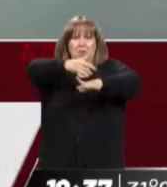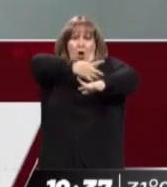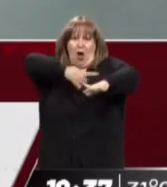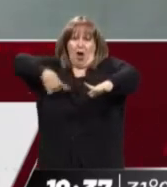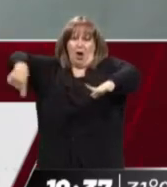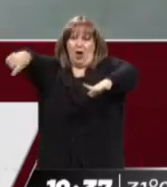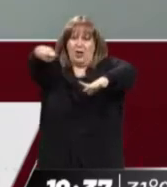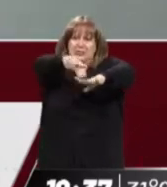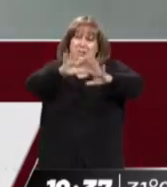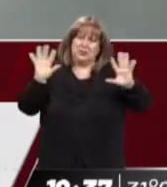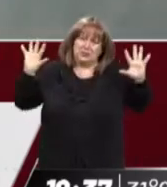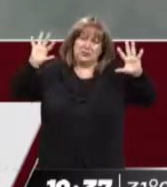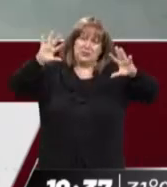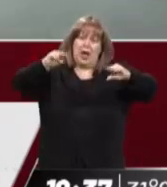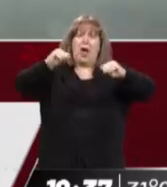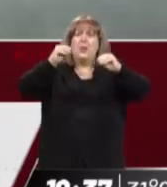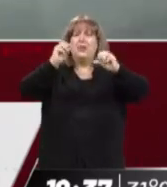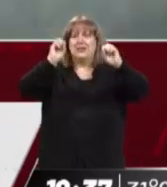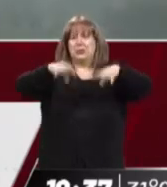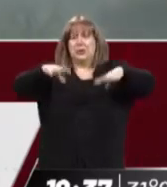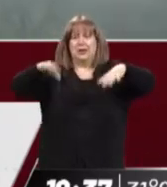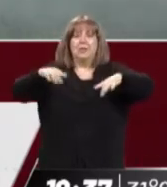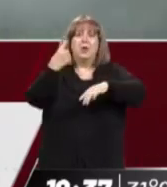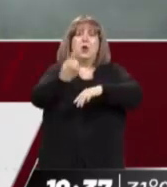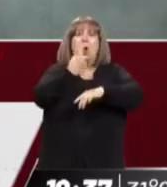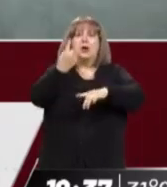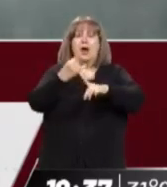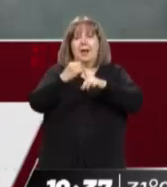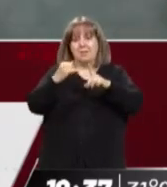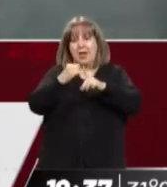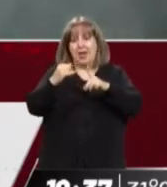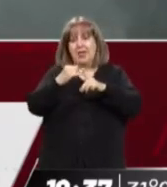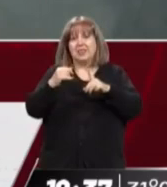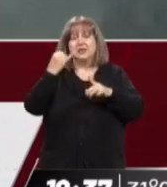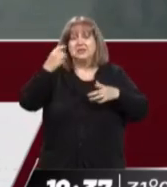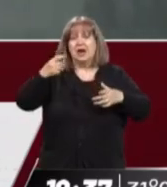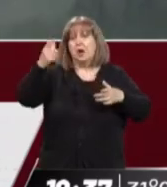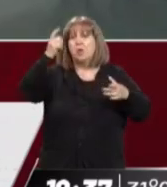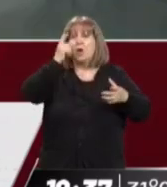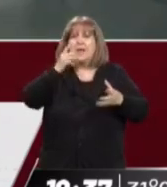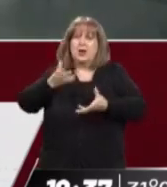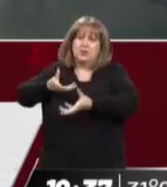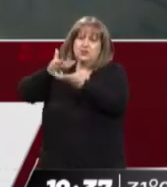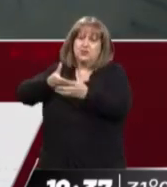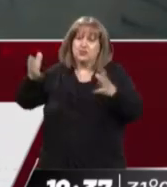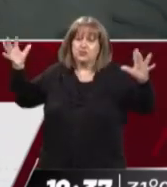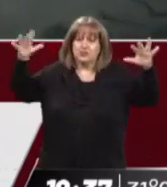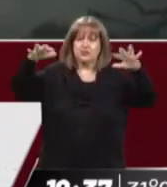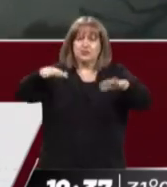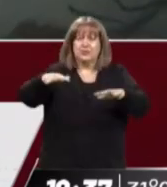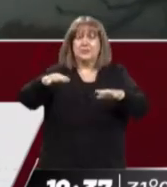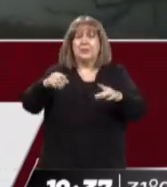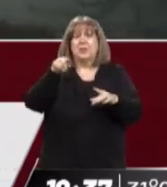lleno de basura que se prendió fuego alrededor hará una hora y media atrás están trabajando dotaciones de distintos departamentos realmente